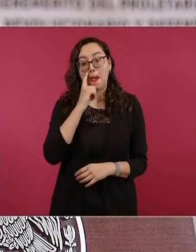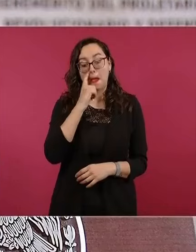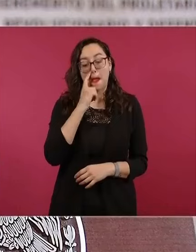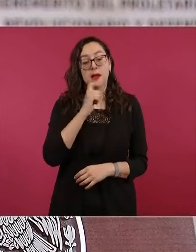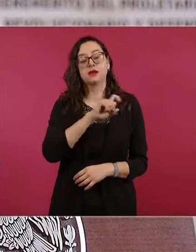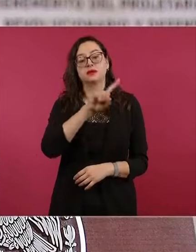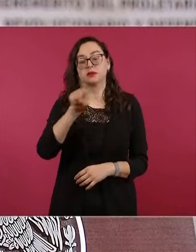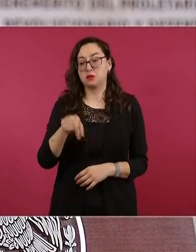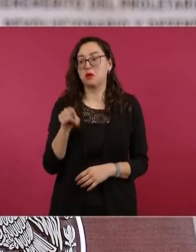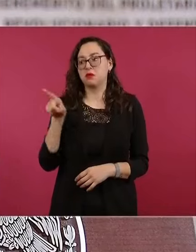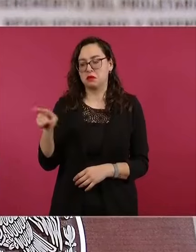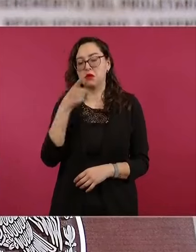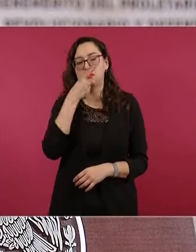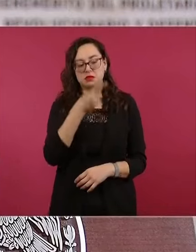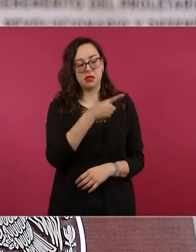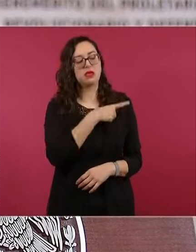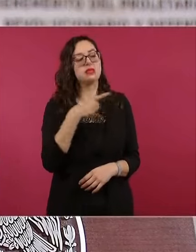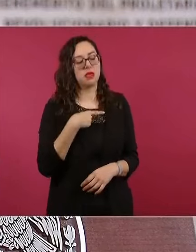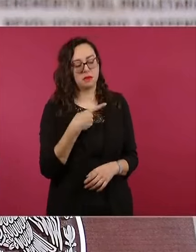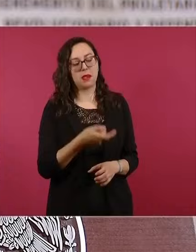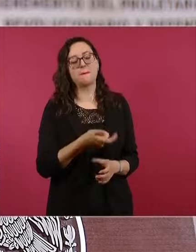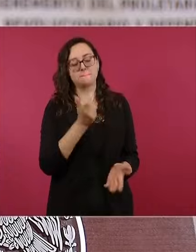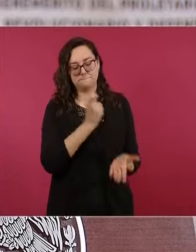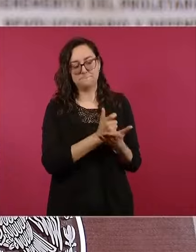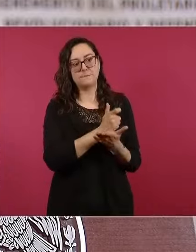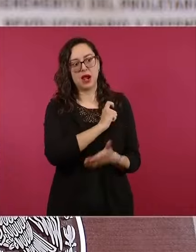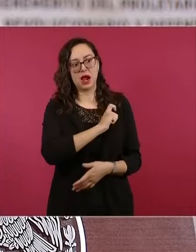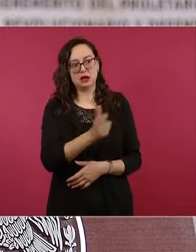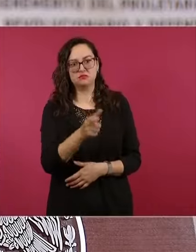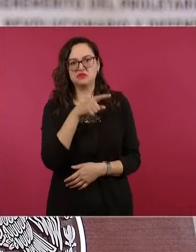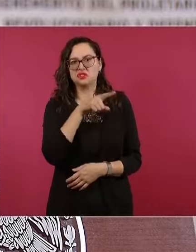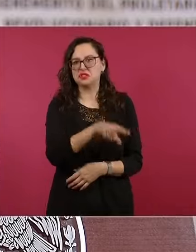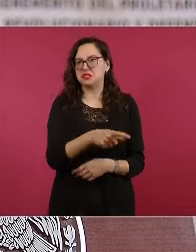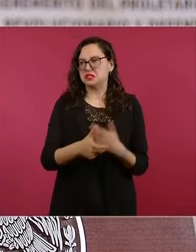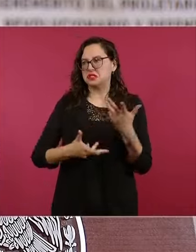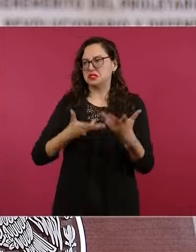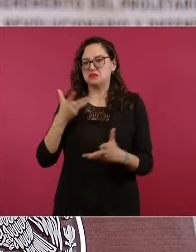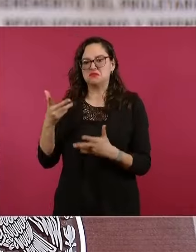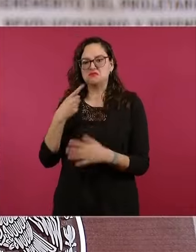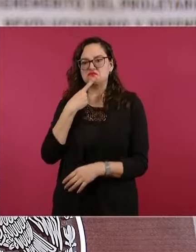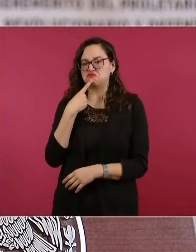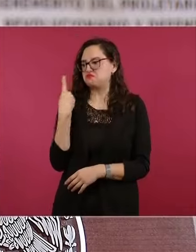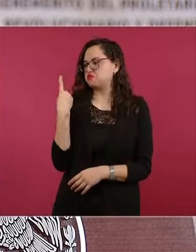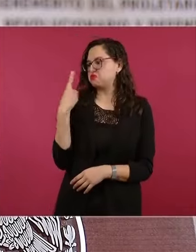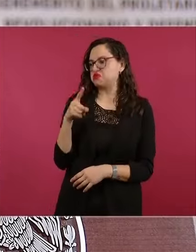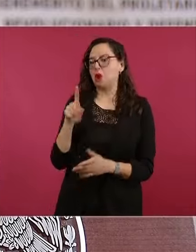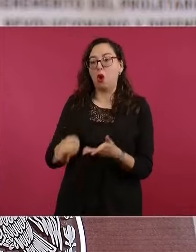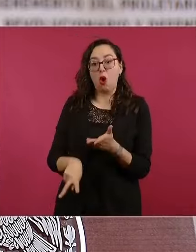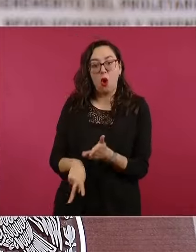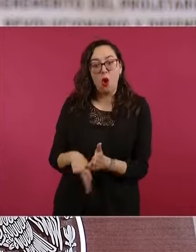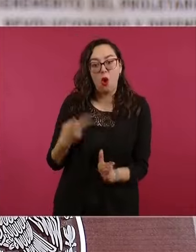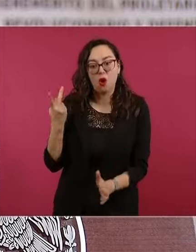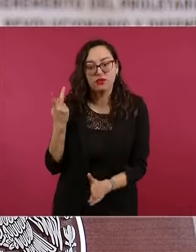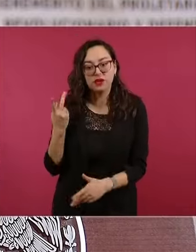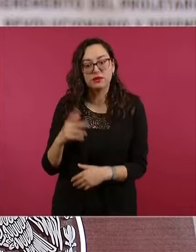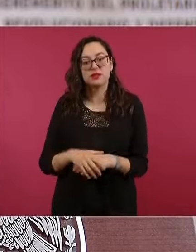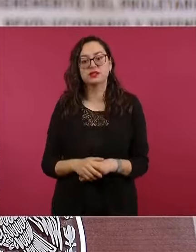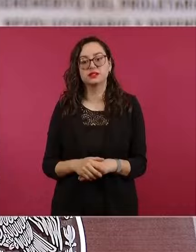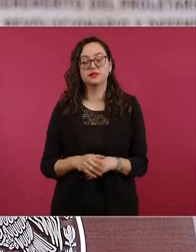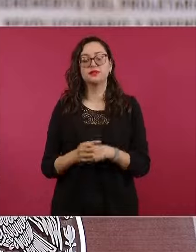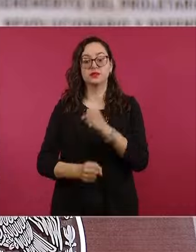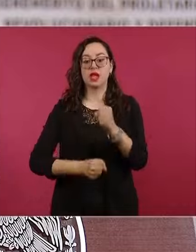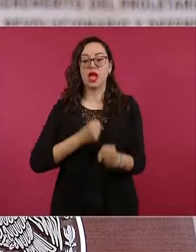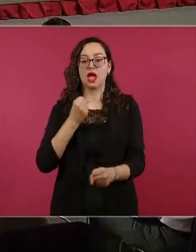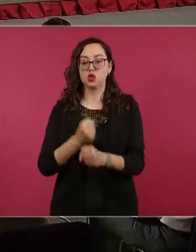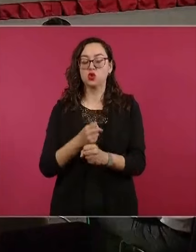el cual el tribunal colegiado intentó resolver en el 2021, pero la empresa